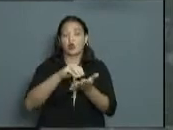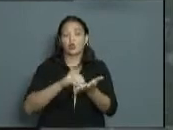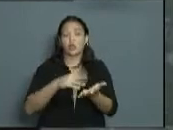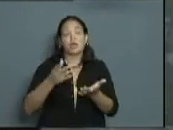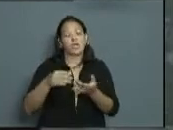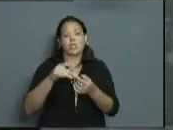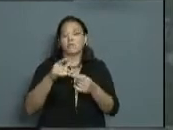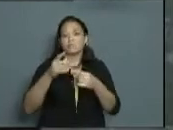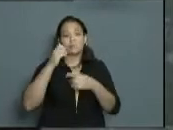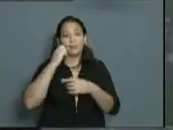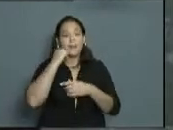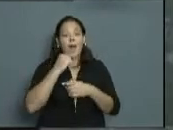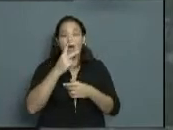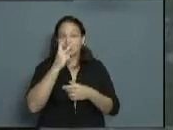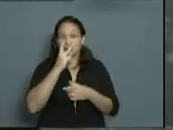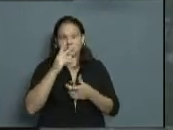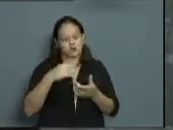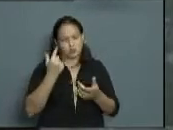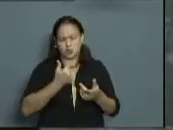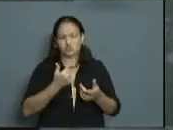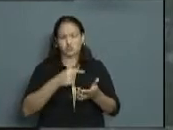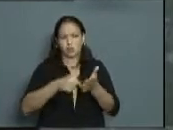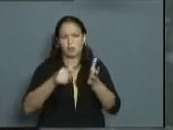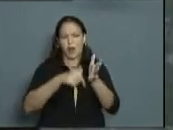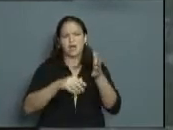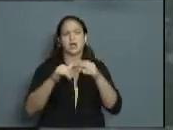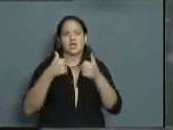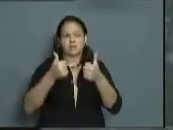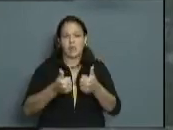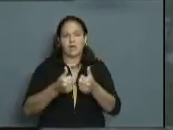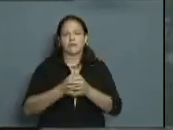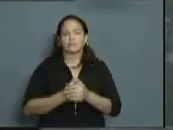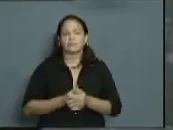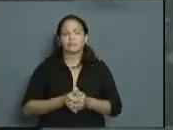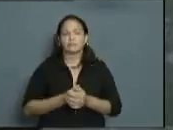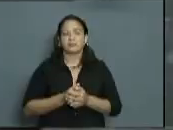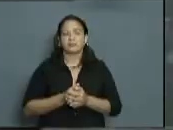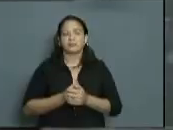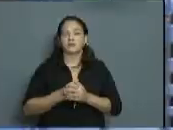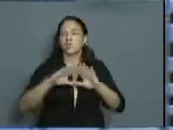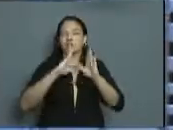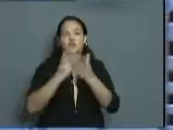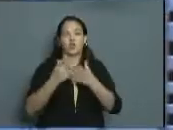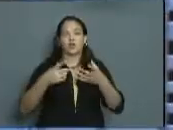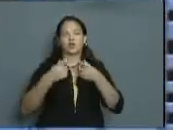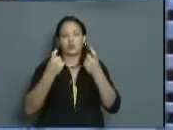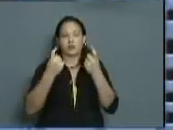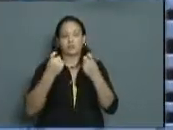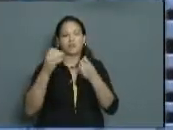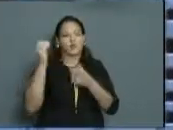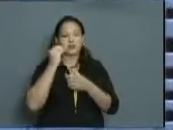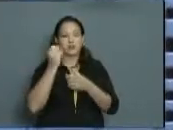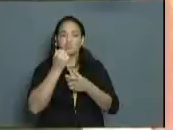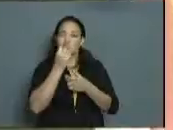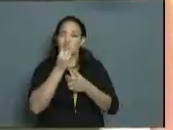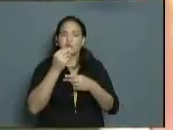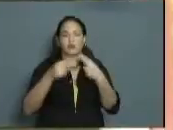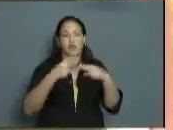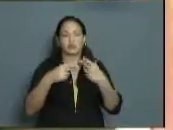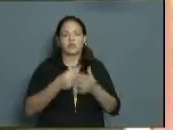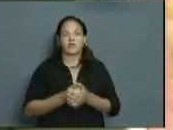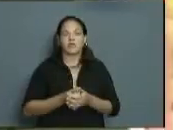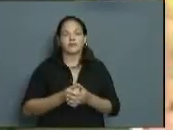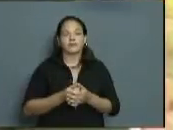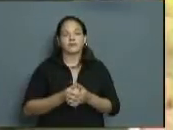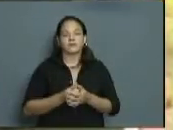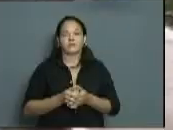marchado según está previsto en los planes aprobados y con los aseguramientos que necesita esta actividad. Con un estricto protocolo para detener